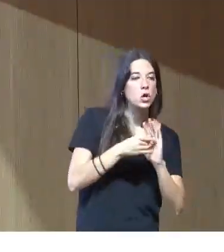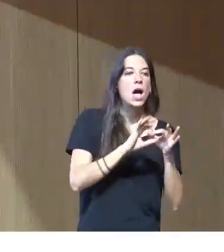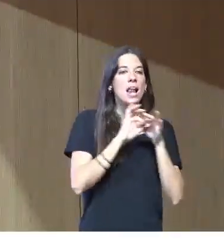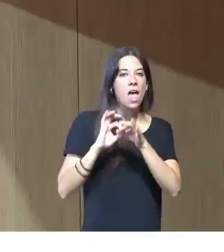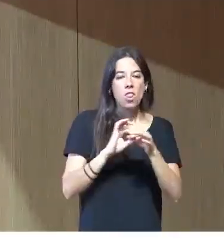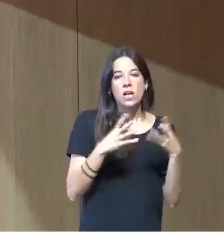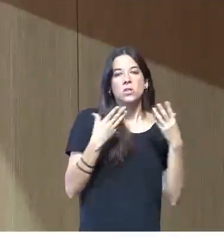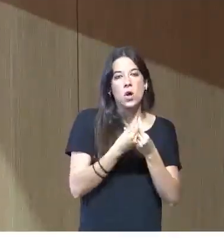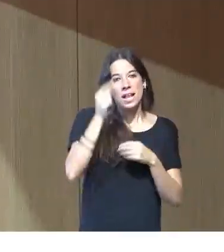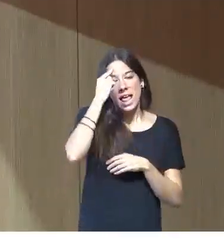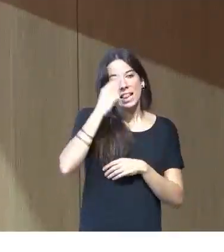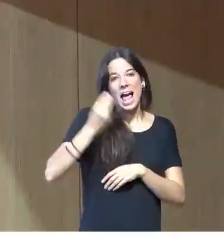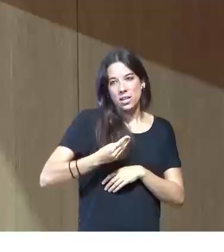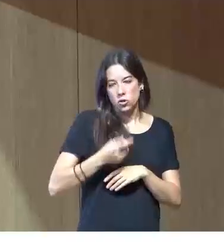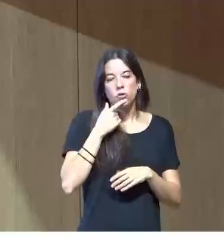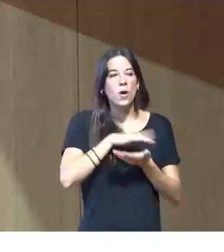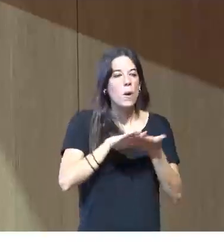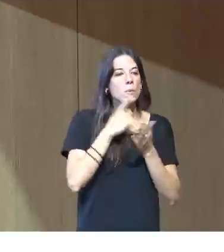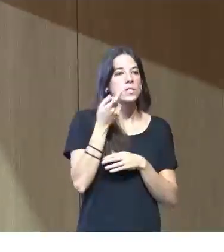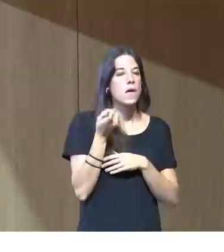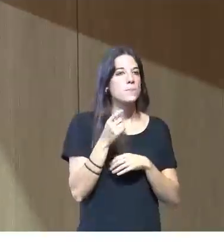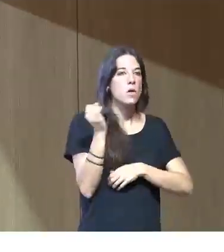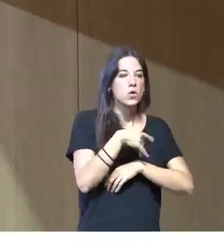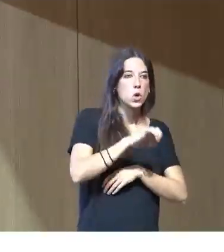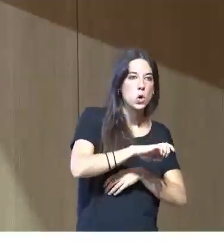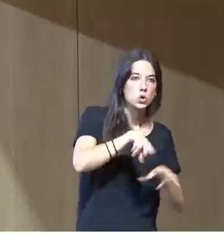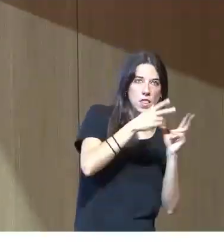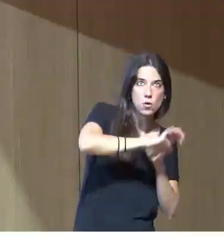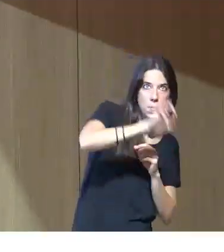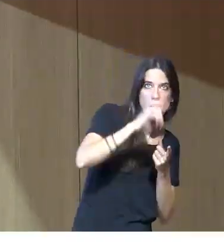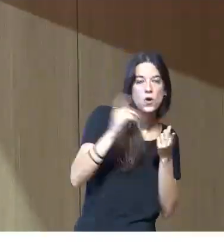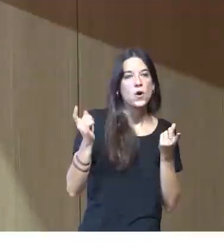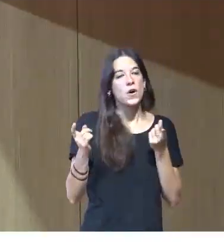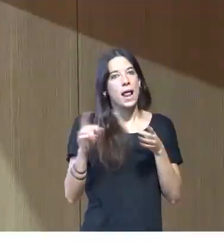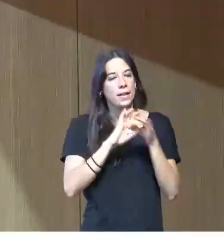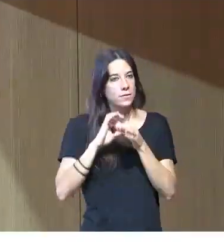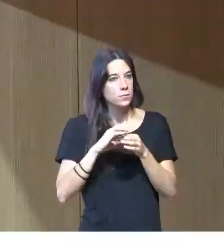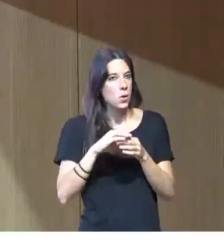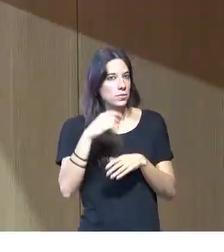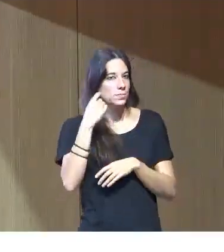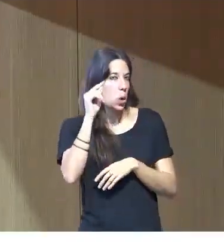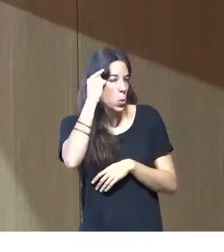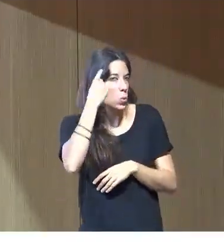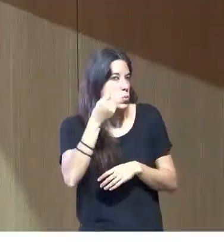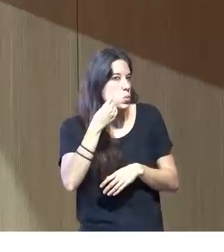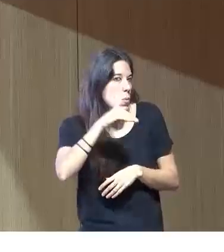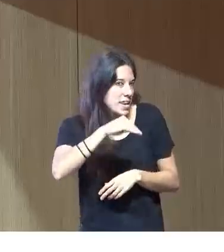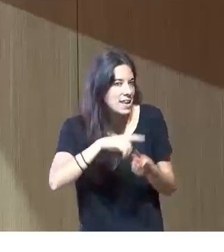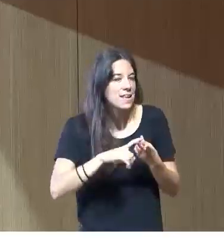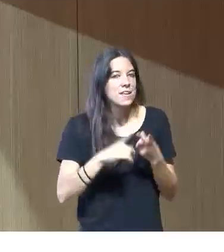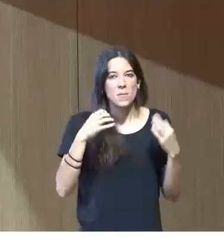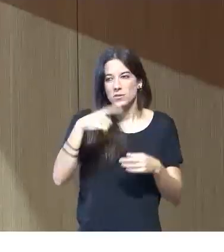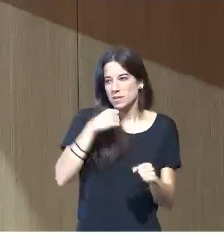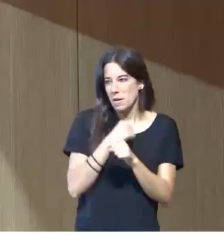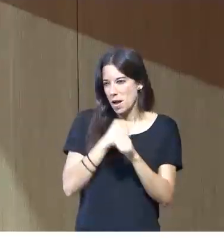social la garantía Juvenil y fue muy importante porque nosotros siempre habíamos trabajado con jóvenes que más o menos estaban en